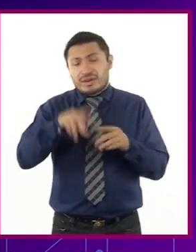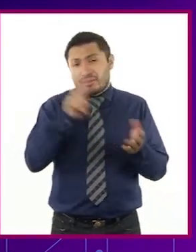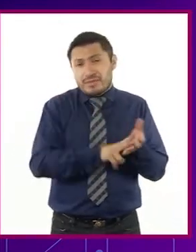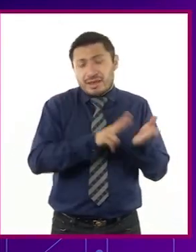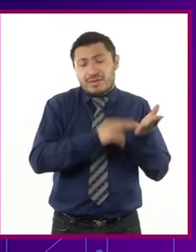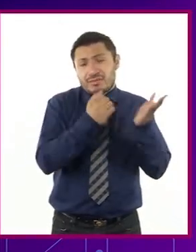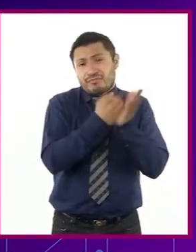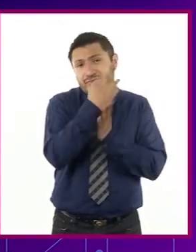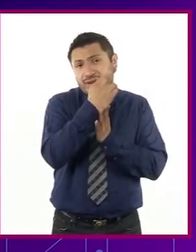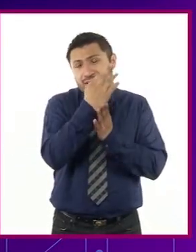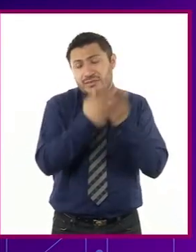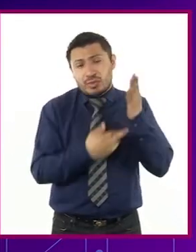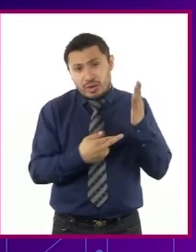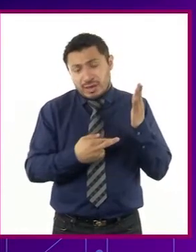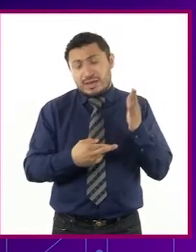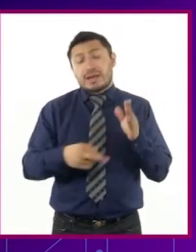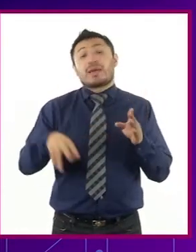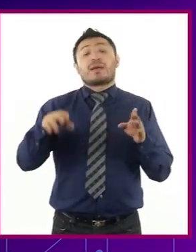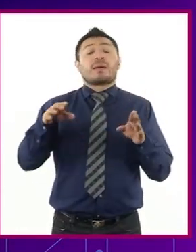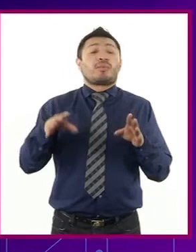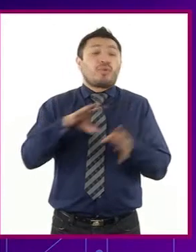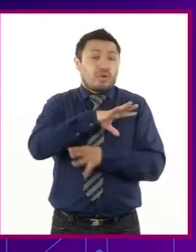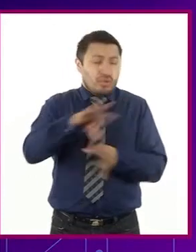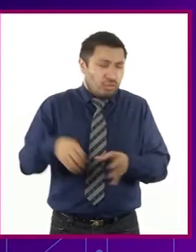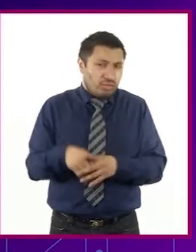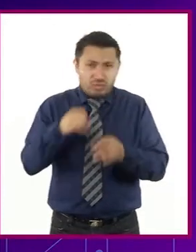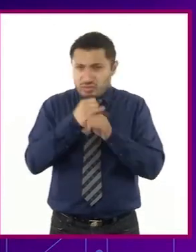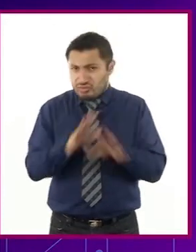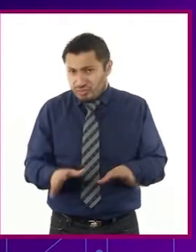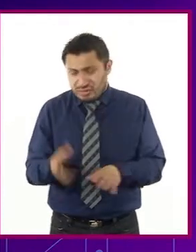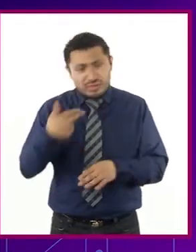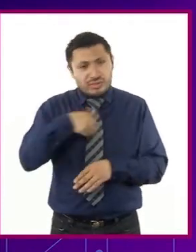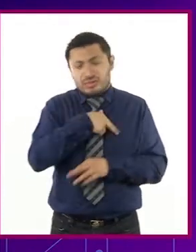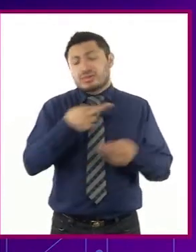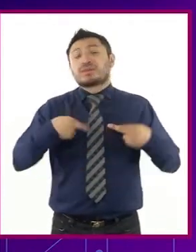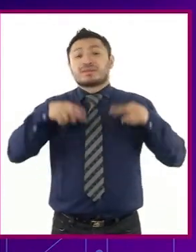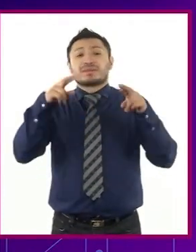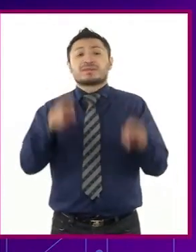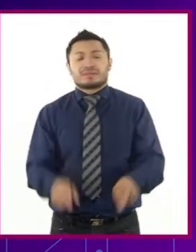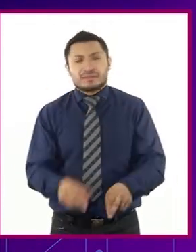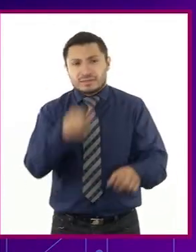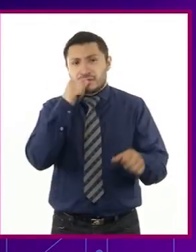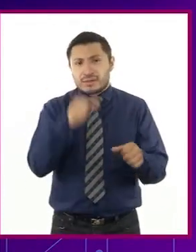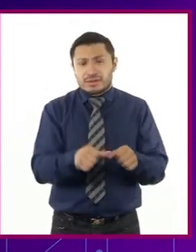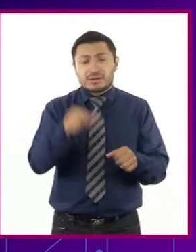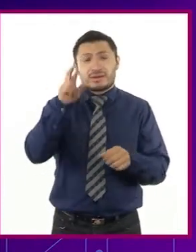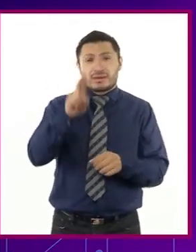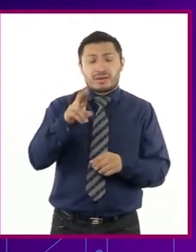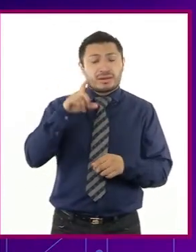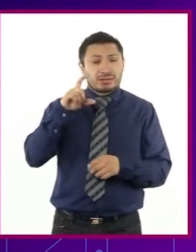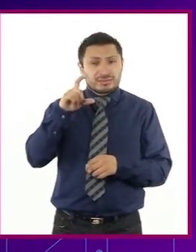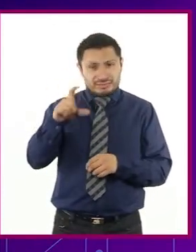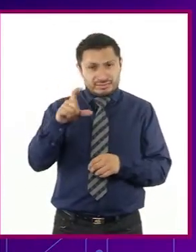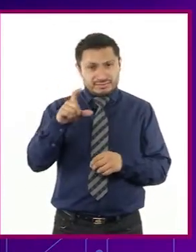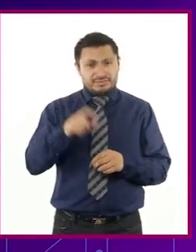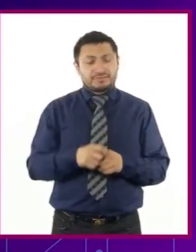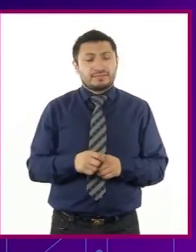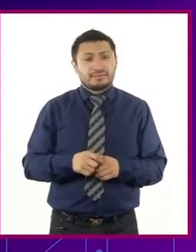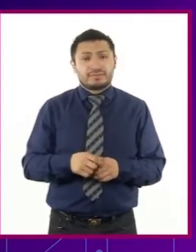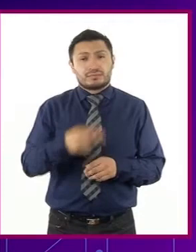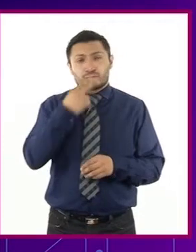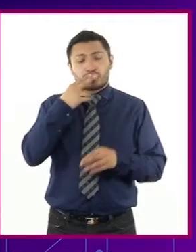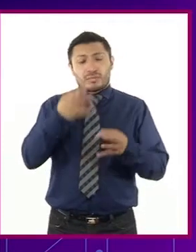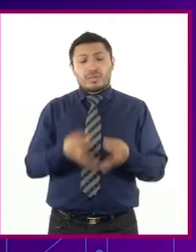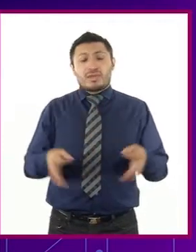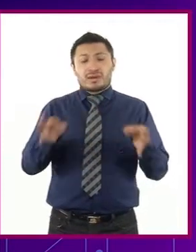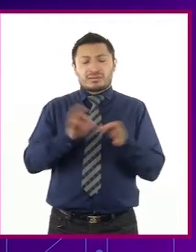valor mínimo de un conjunto de datos. Y nosotros lo representaremos con la letra R mayúscula. Es útil para dar